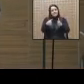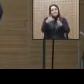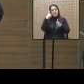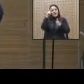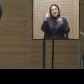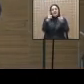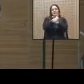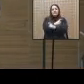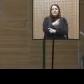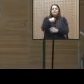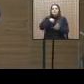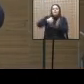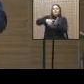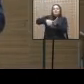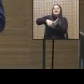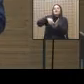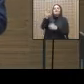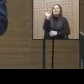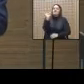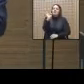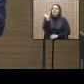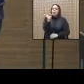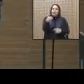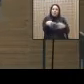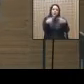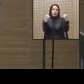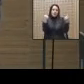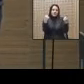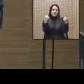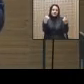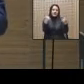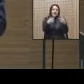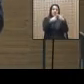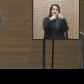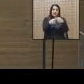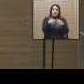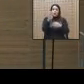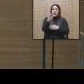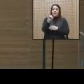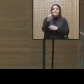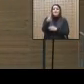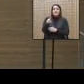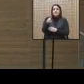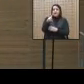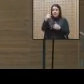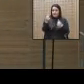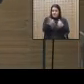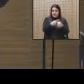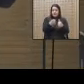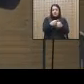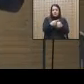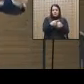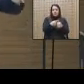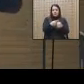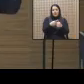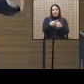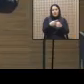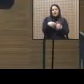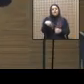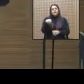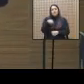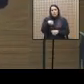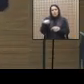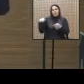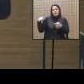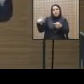en febrero en contra del crédito del BID, del primero. Y he venido señalando a lo